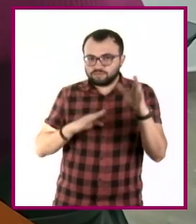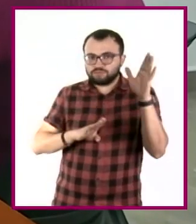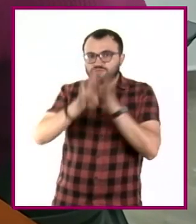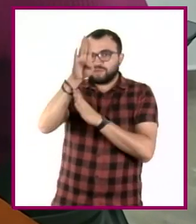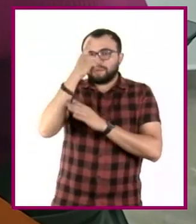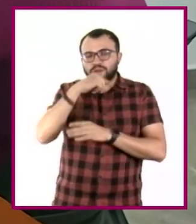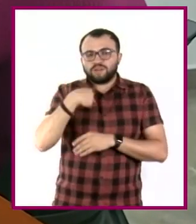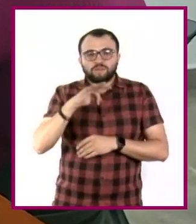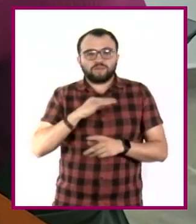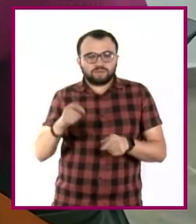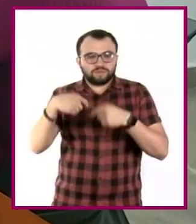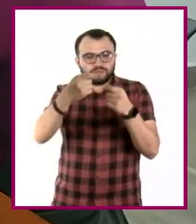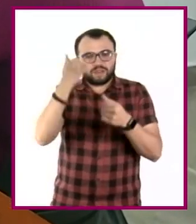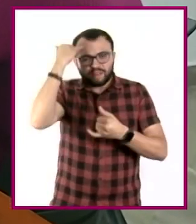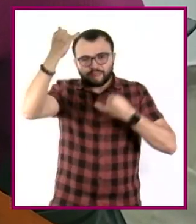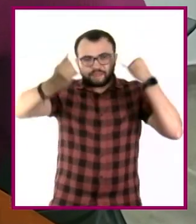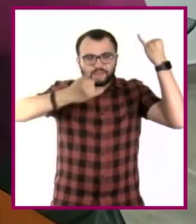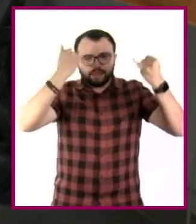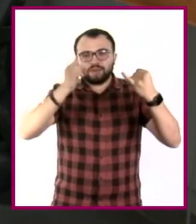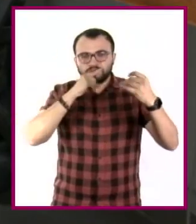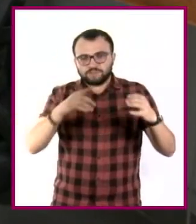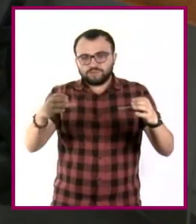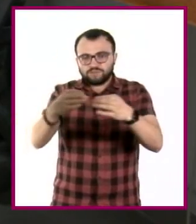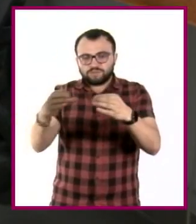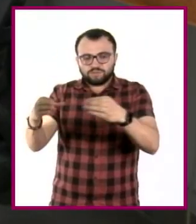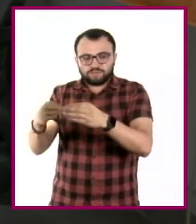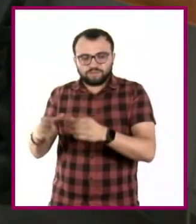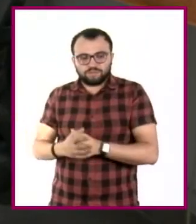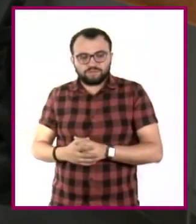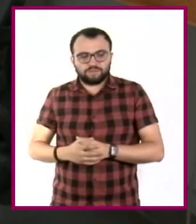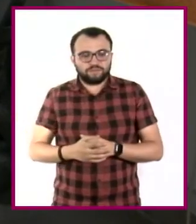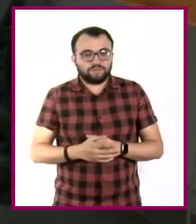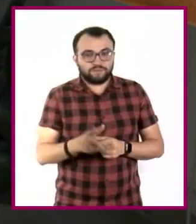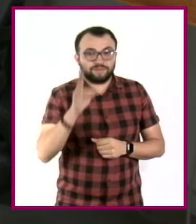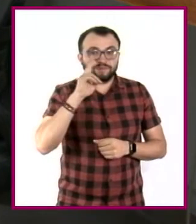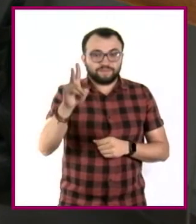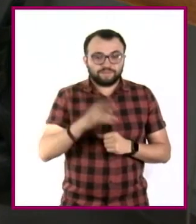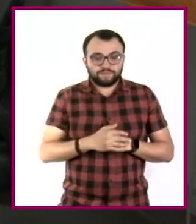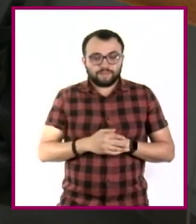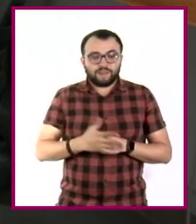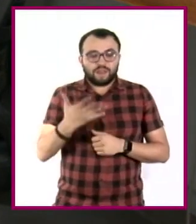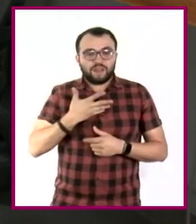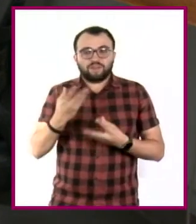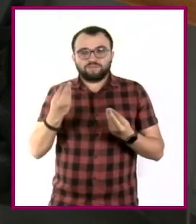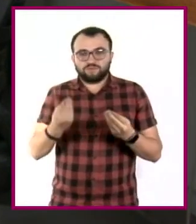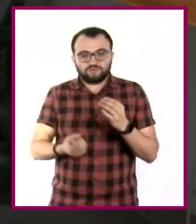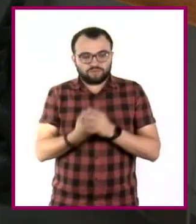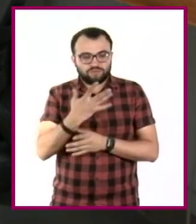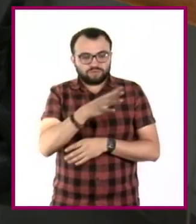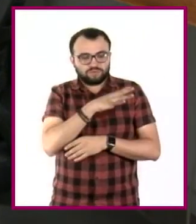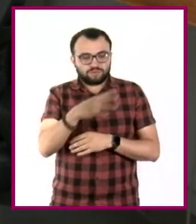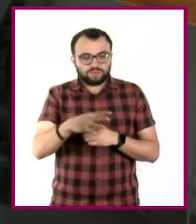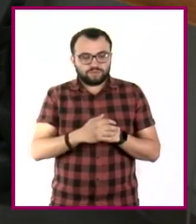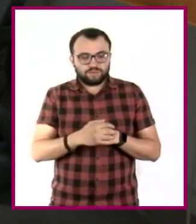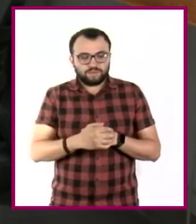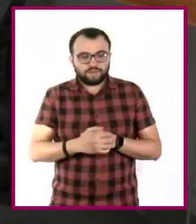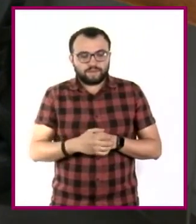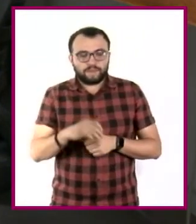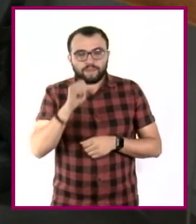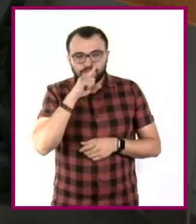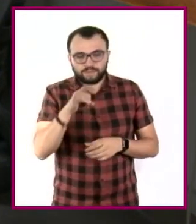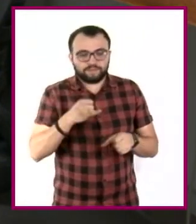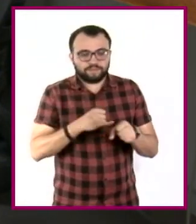aportar ideas de desarrollo a las comunidades. Como hemos visto, existe una nueva generación que está cambiando el mundo en el ámbito